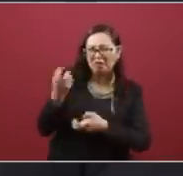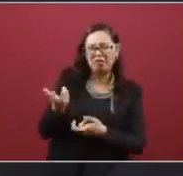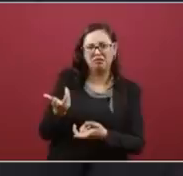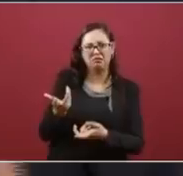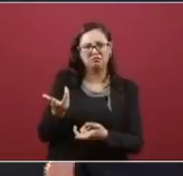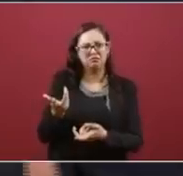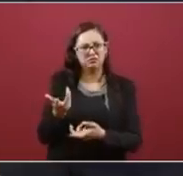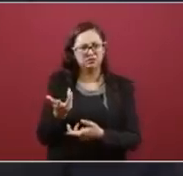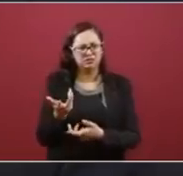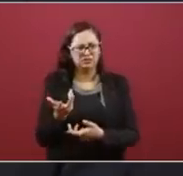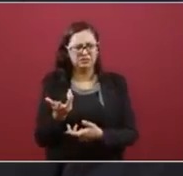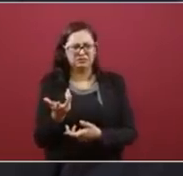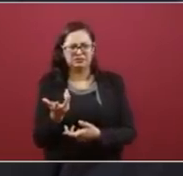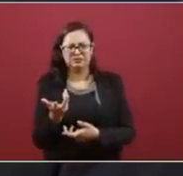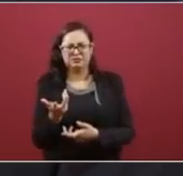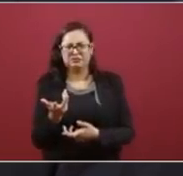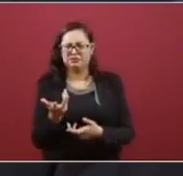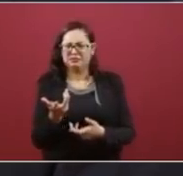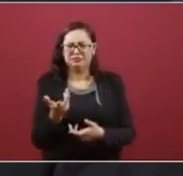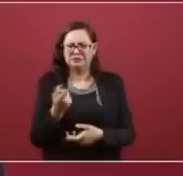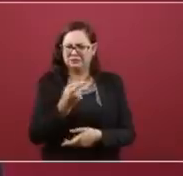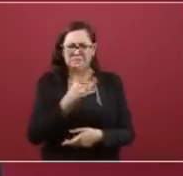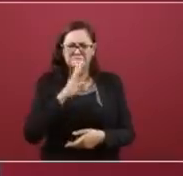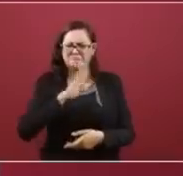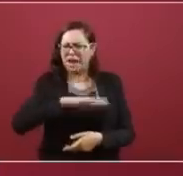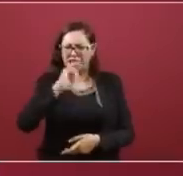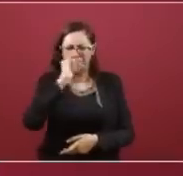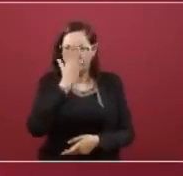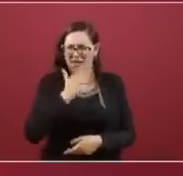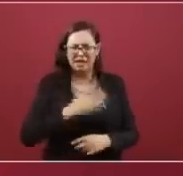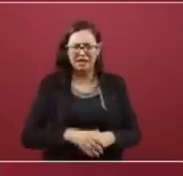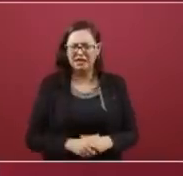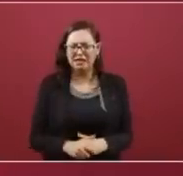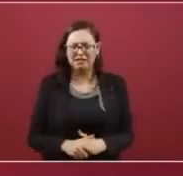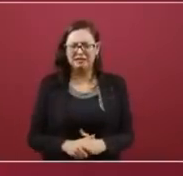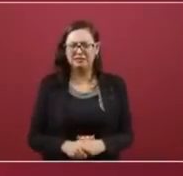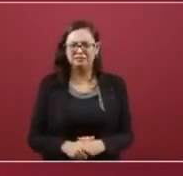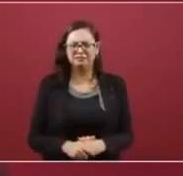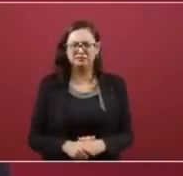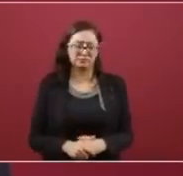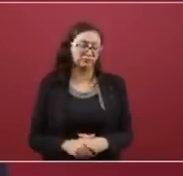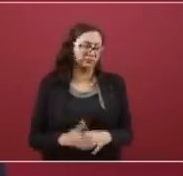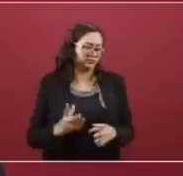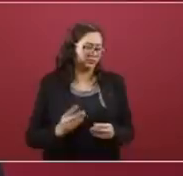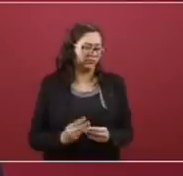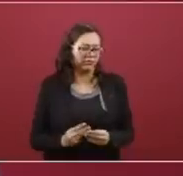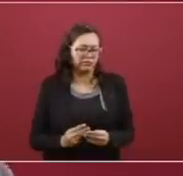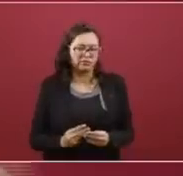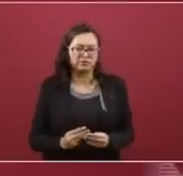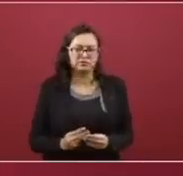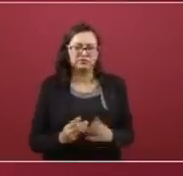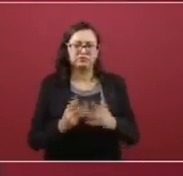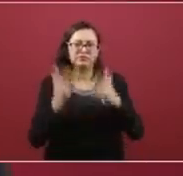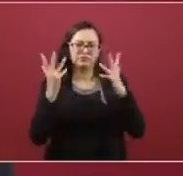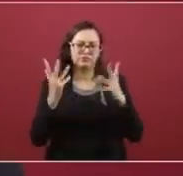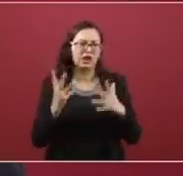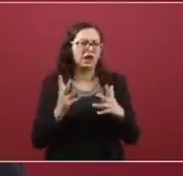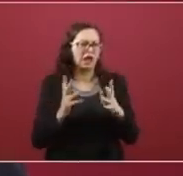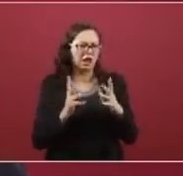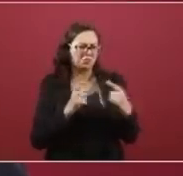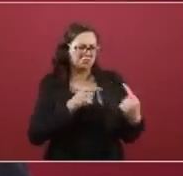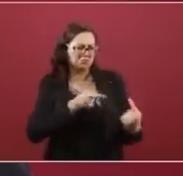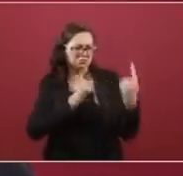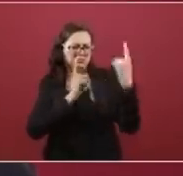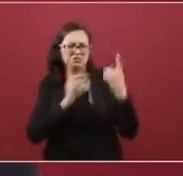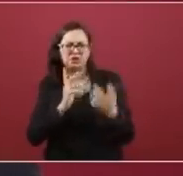Ya no les conviene eso. Claro que tenemos diferencias